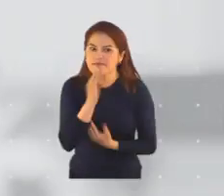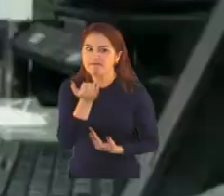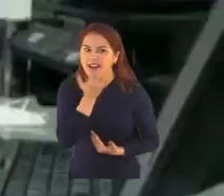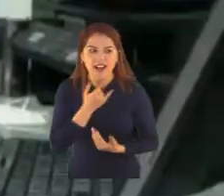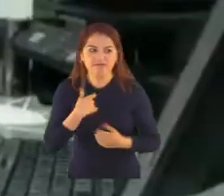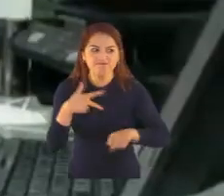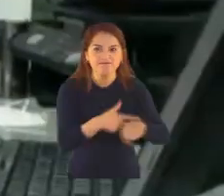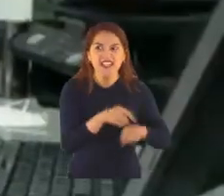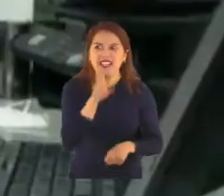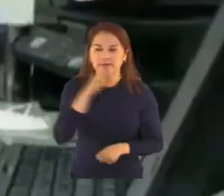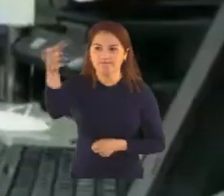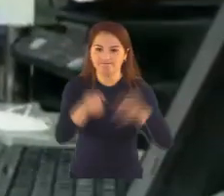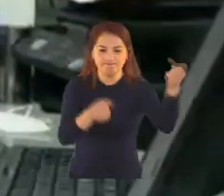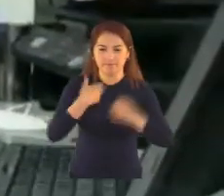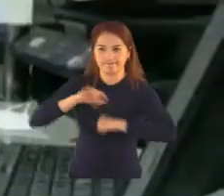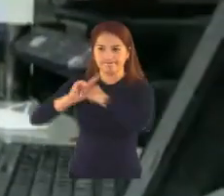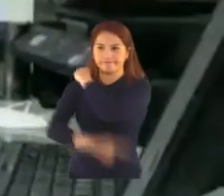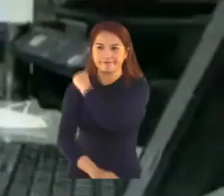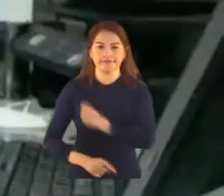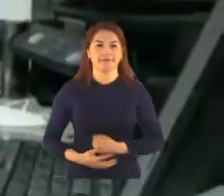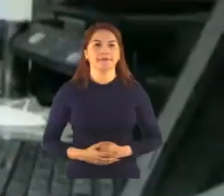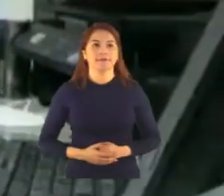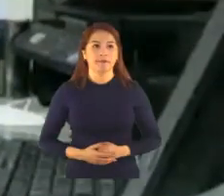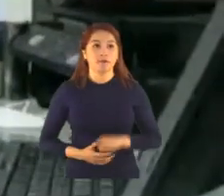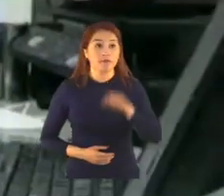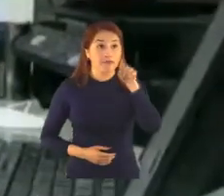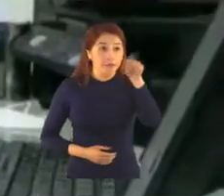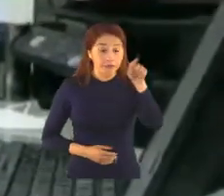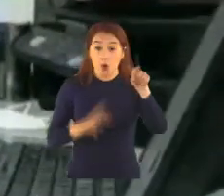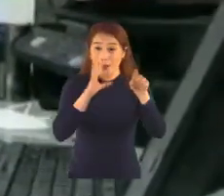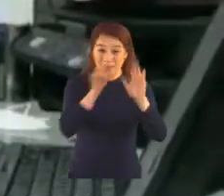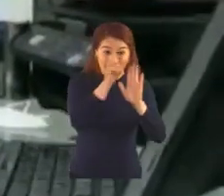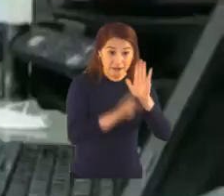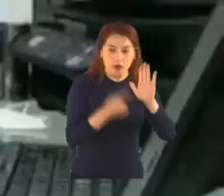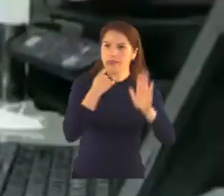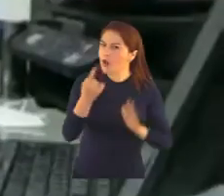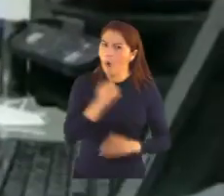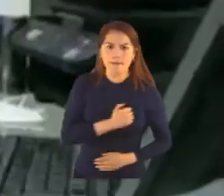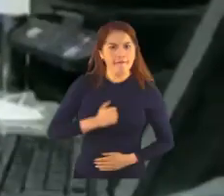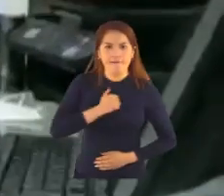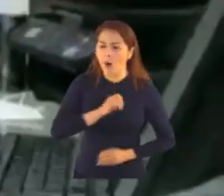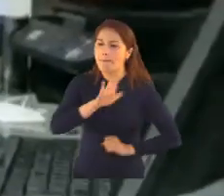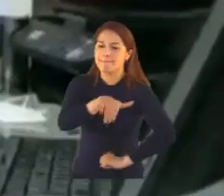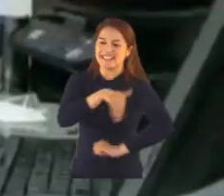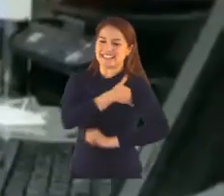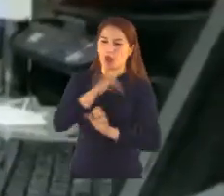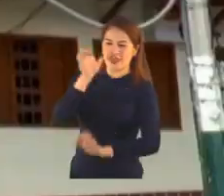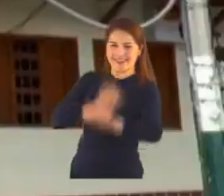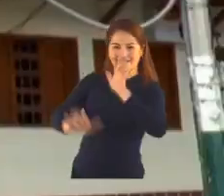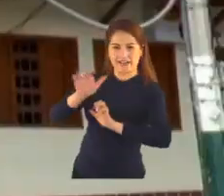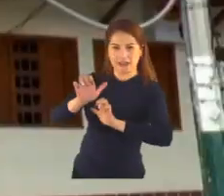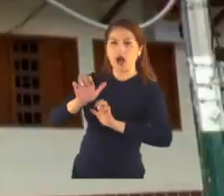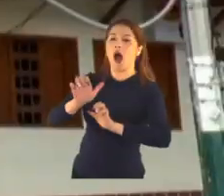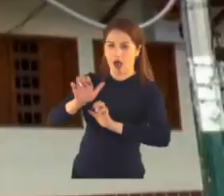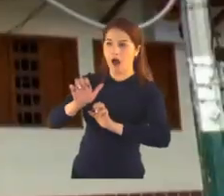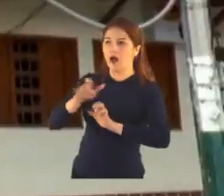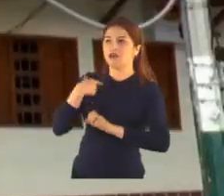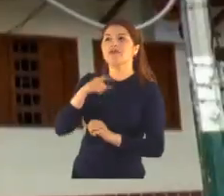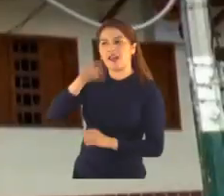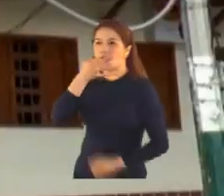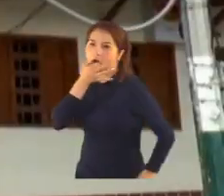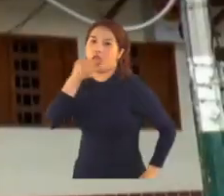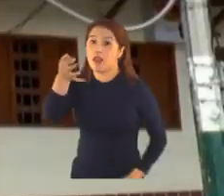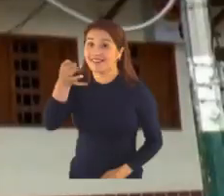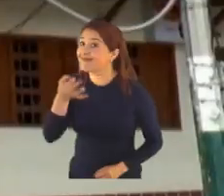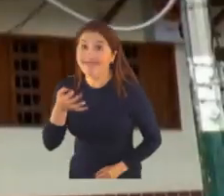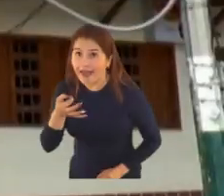hechos. El personero pidió acciones urgentes al Ministerio de Defensa y dijo que la denuncia la hará ante el Comité Internacional de